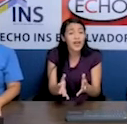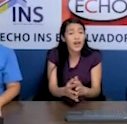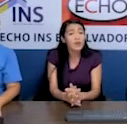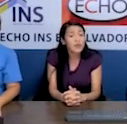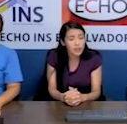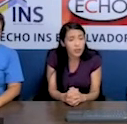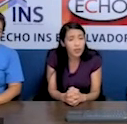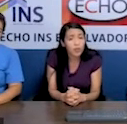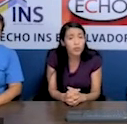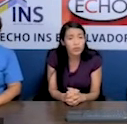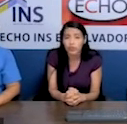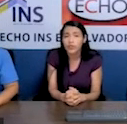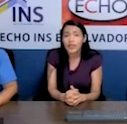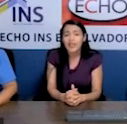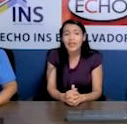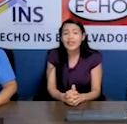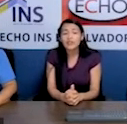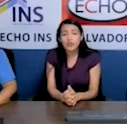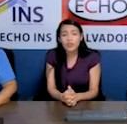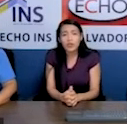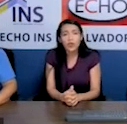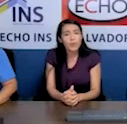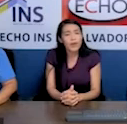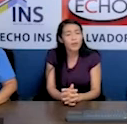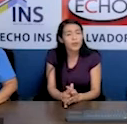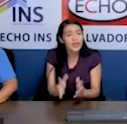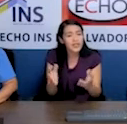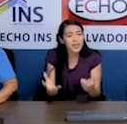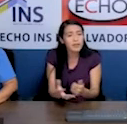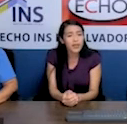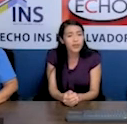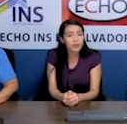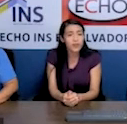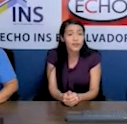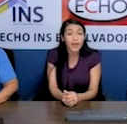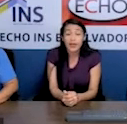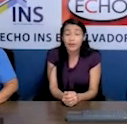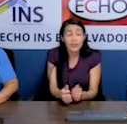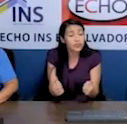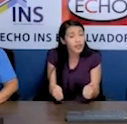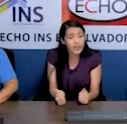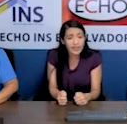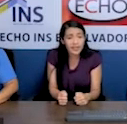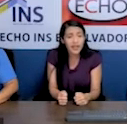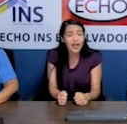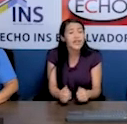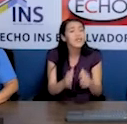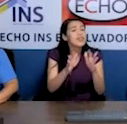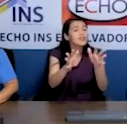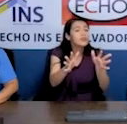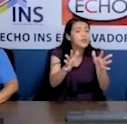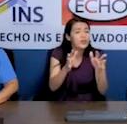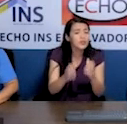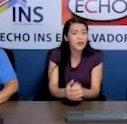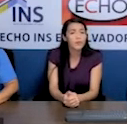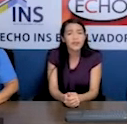o llegar a un estado de convulsión. El diagnóstico, para poder echar mano, pues historia clínica